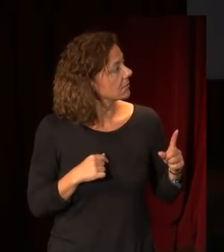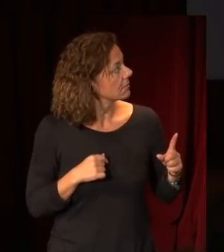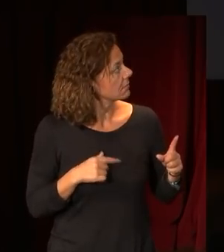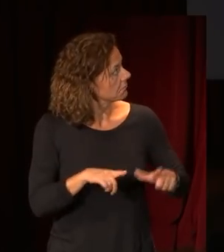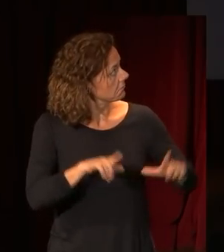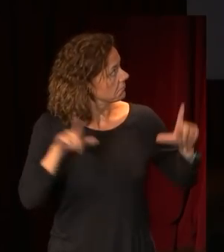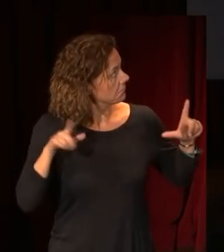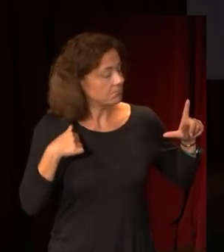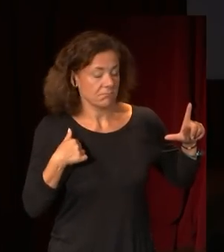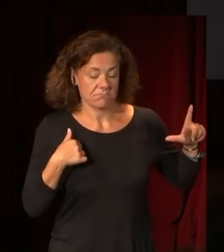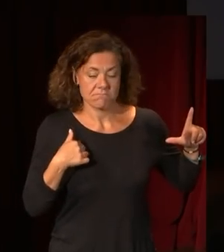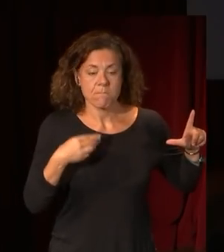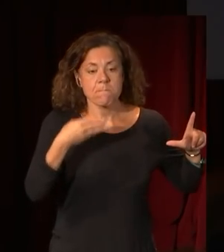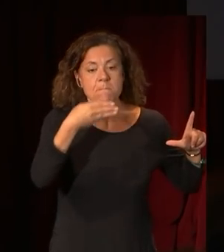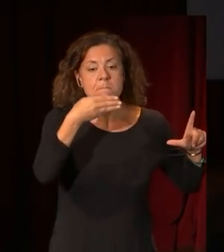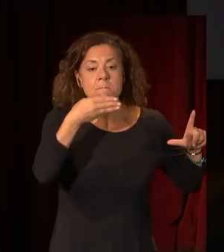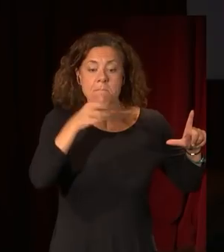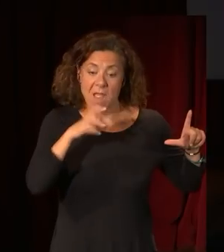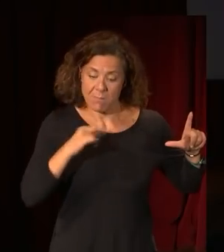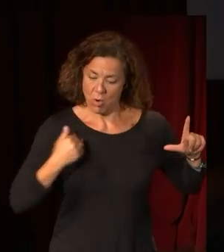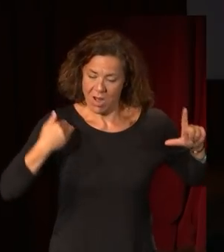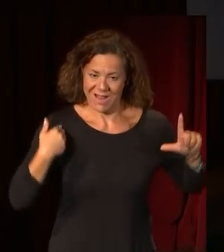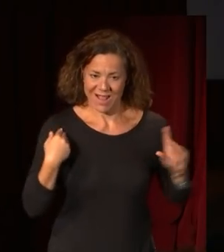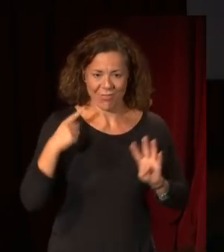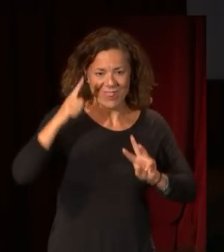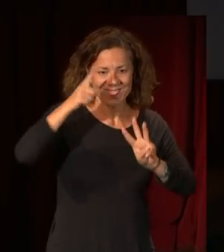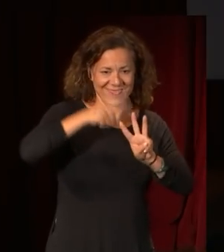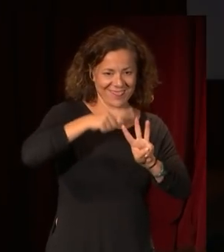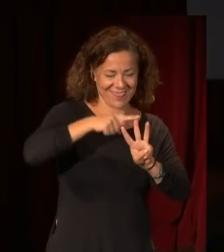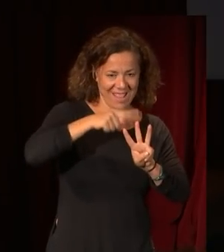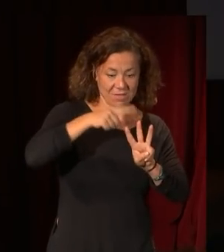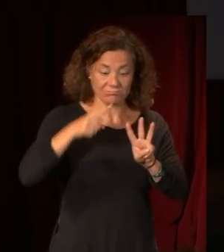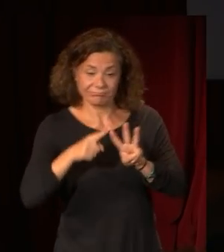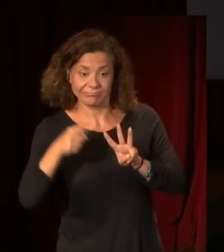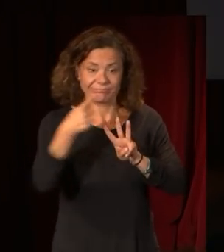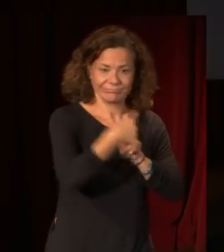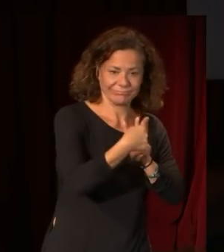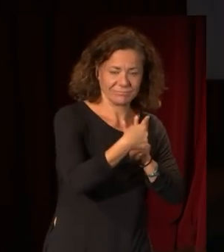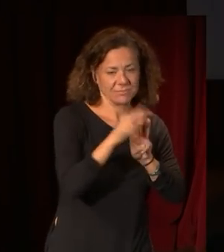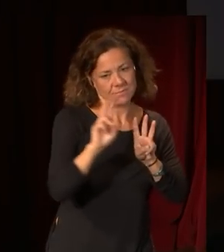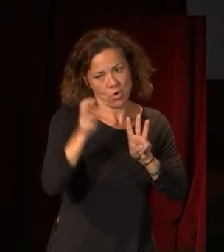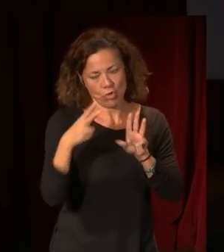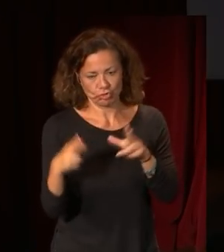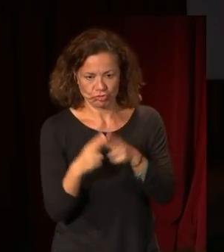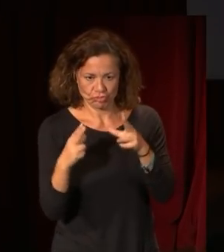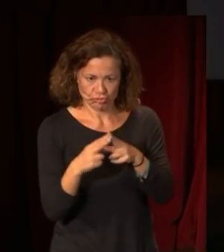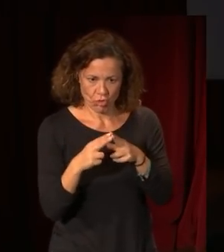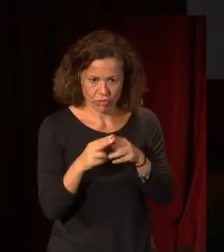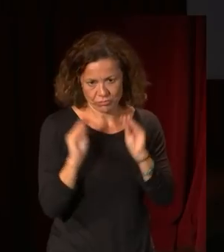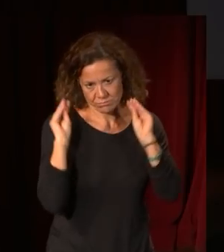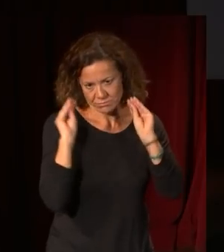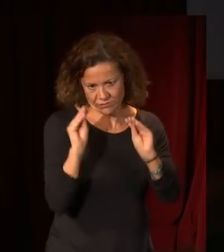representado bermejo se ocupó de la tabla central mientras que las tablas laterales fueron realizadas por estos otros maestros